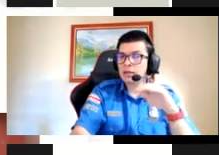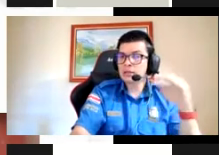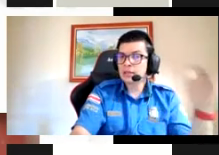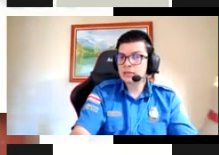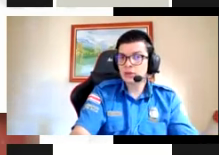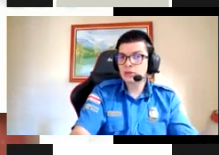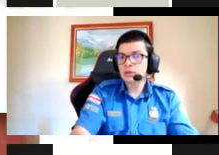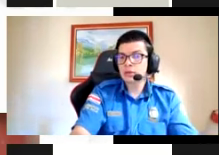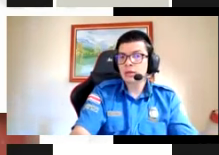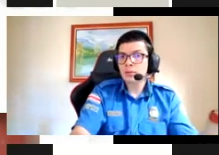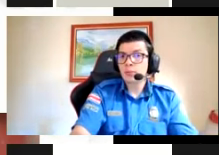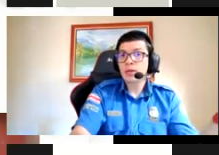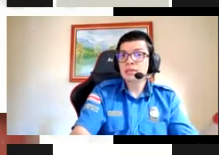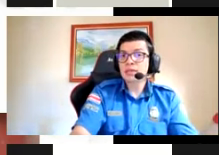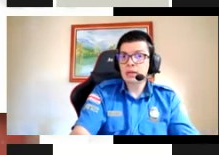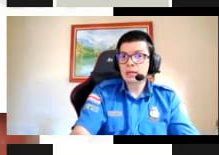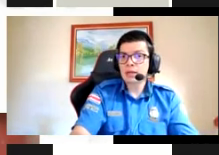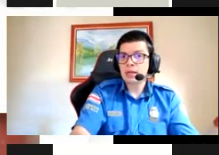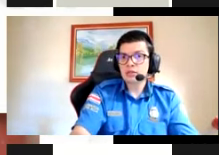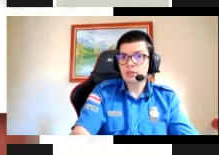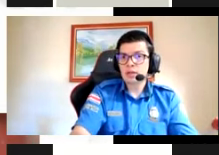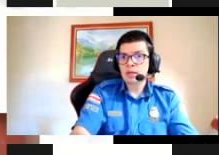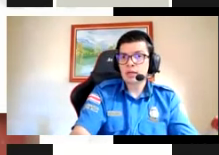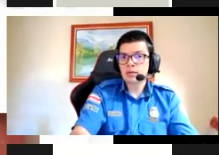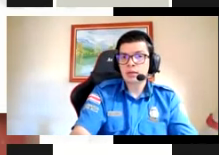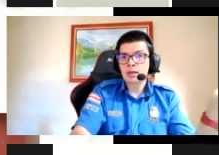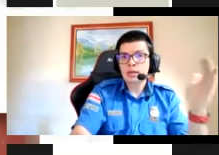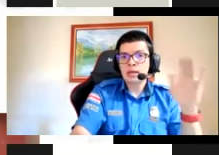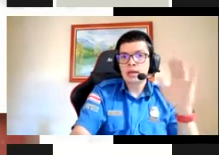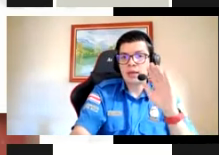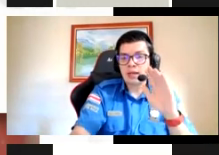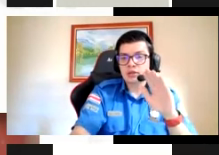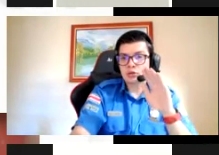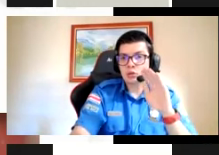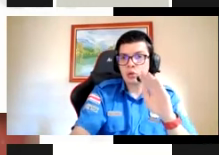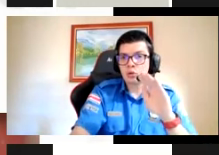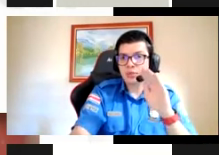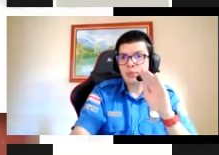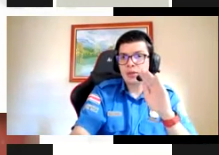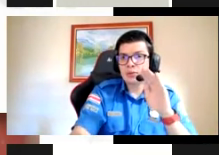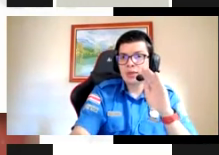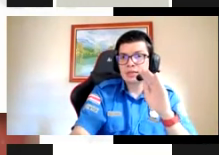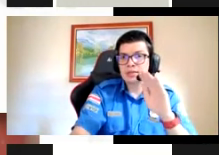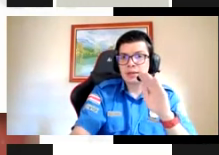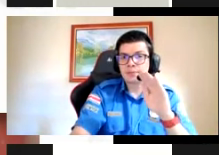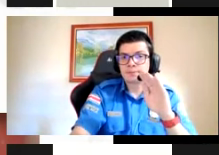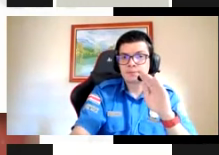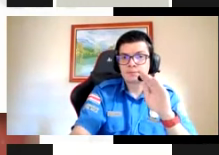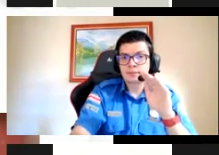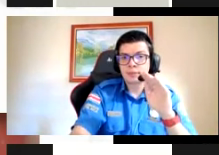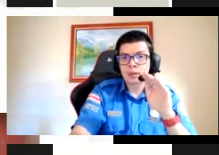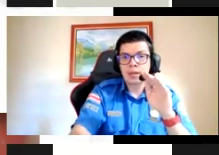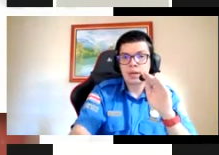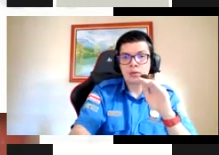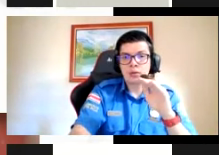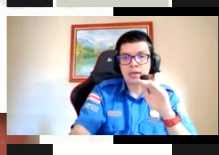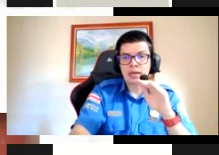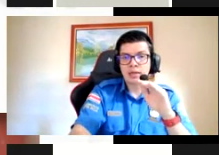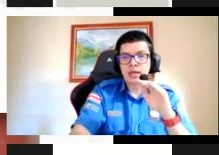toda la instalación pueda ser hecha con manguera. La manguera solo se puede utilizar